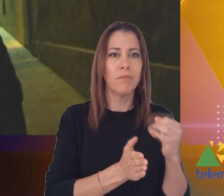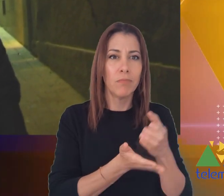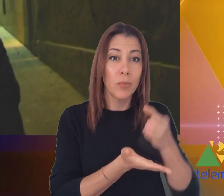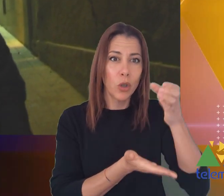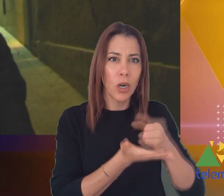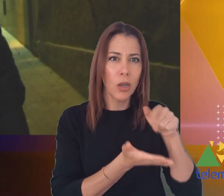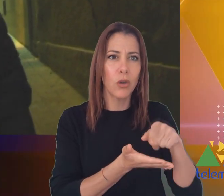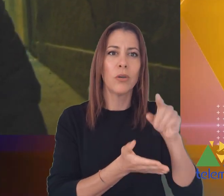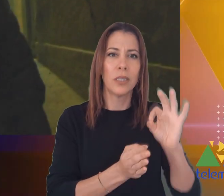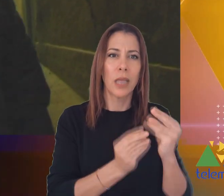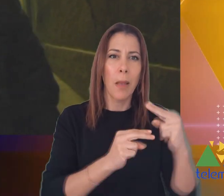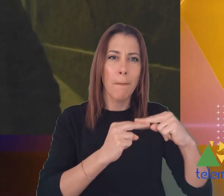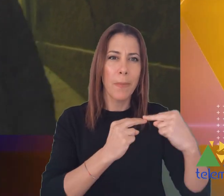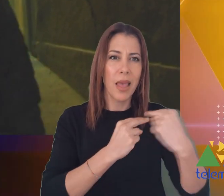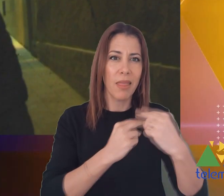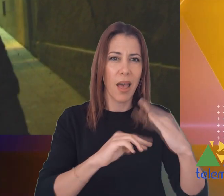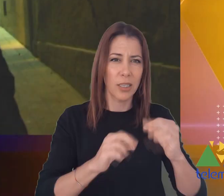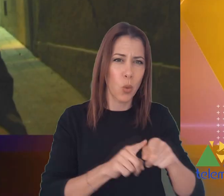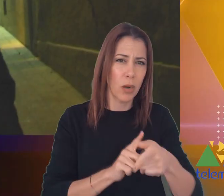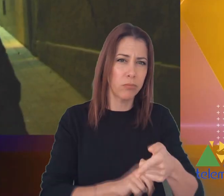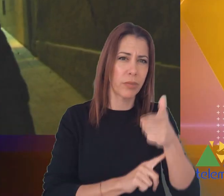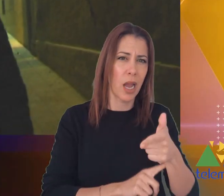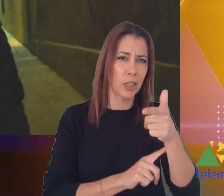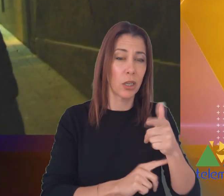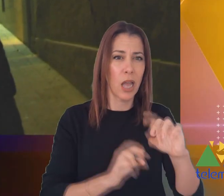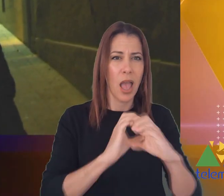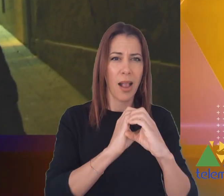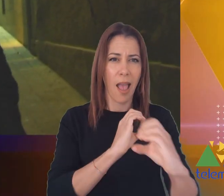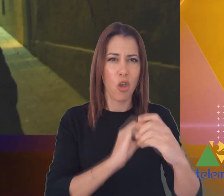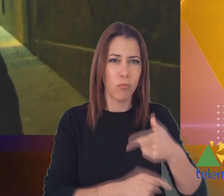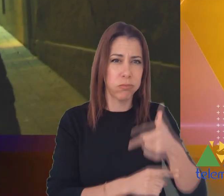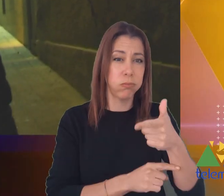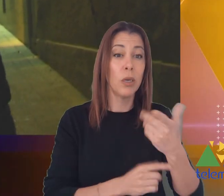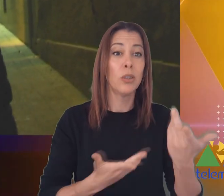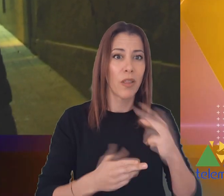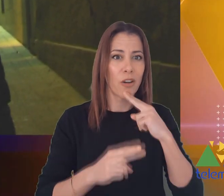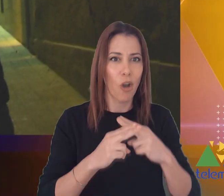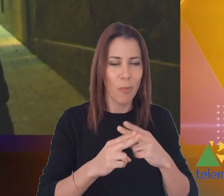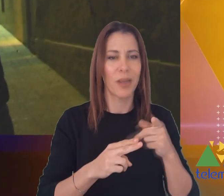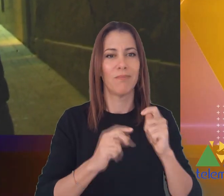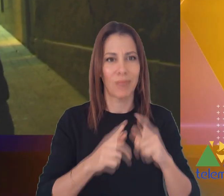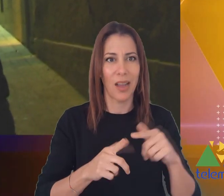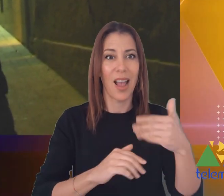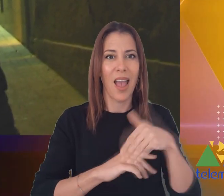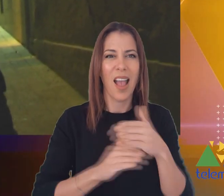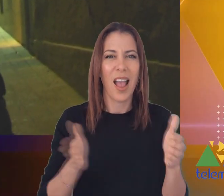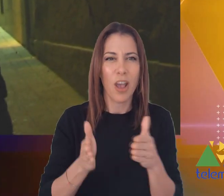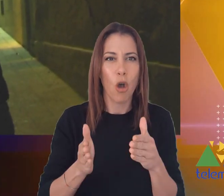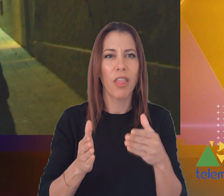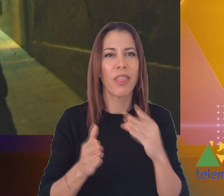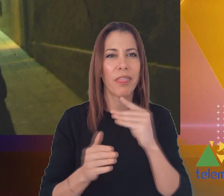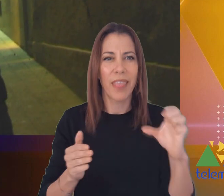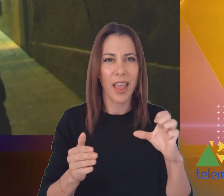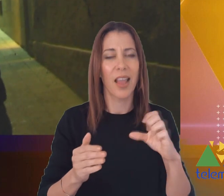torreón habían puesto una pieza de artillería, un cañón, una pieza de artillería, y de ese nombre viene este Callejón de la Pieza.